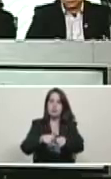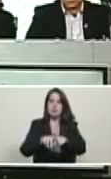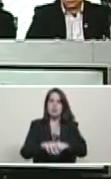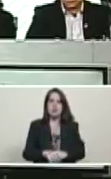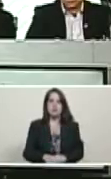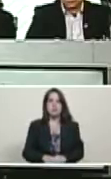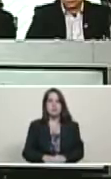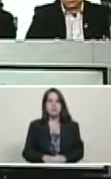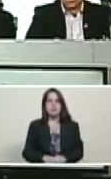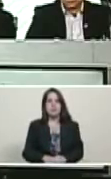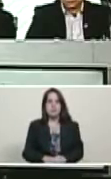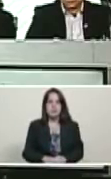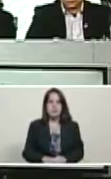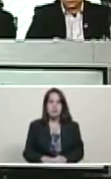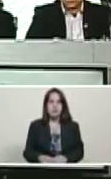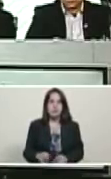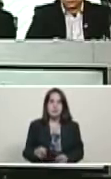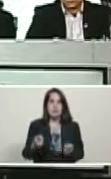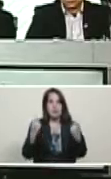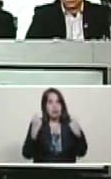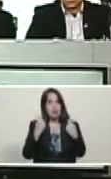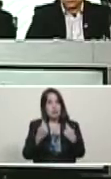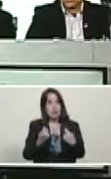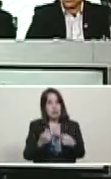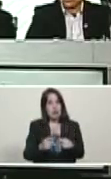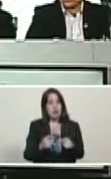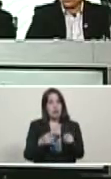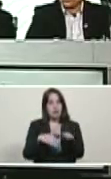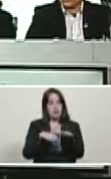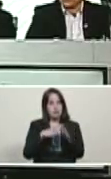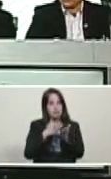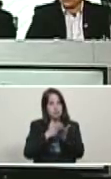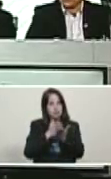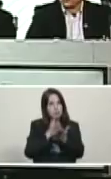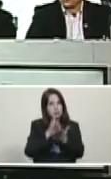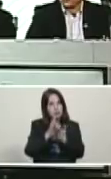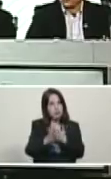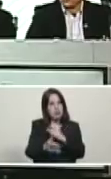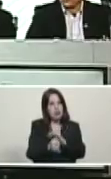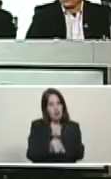por eso trato de mantener un ritmo lento